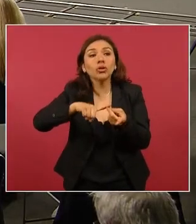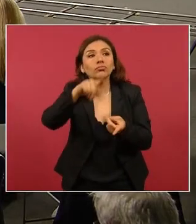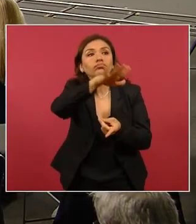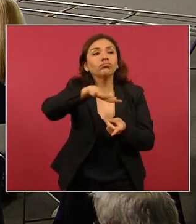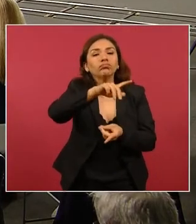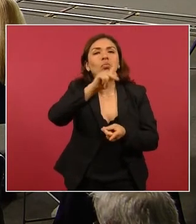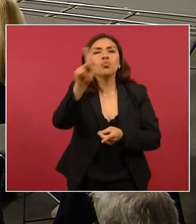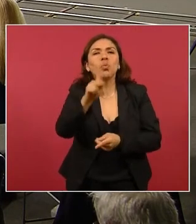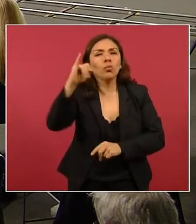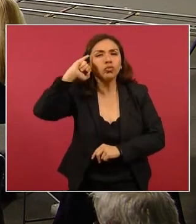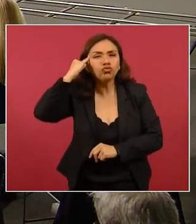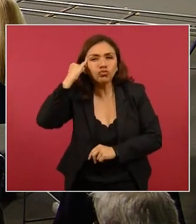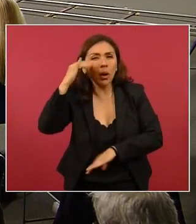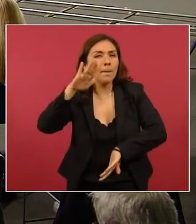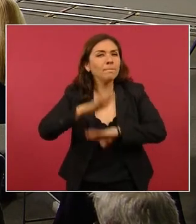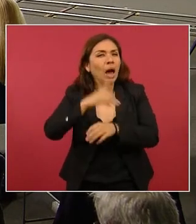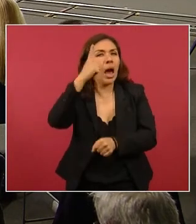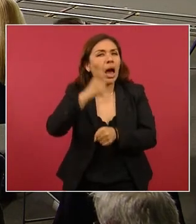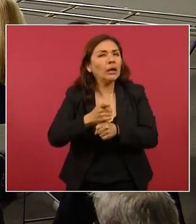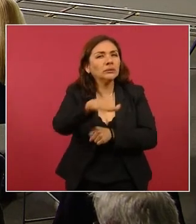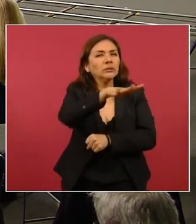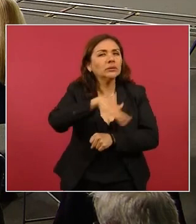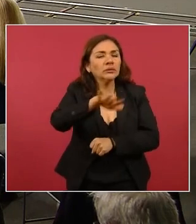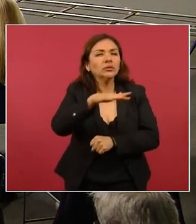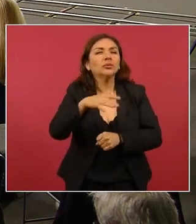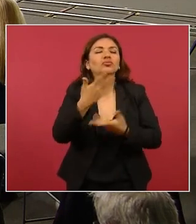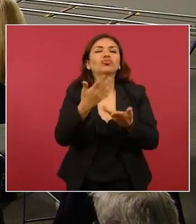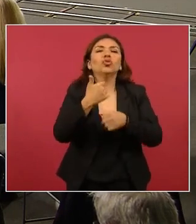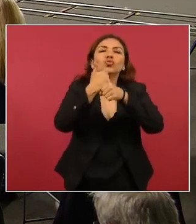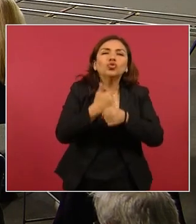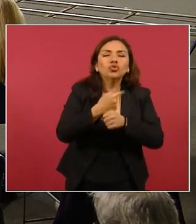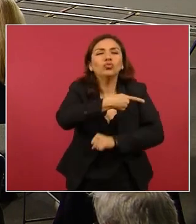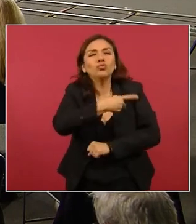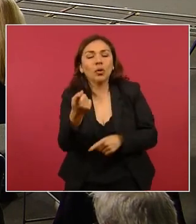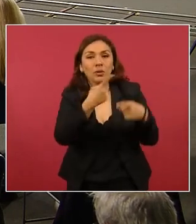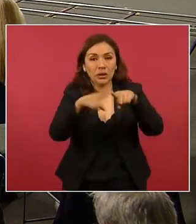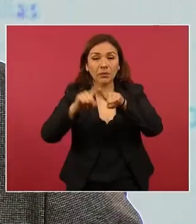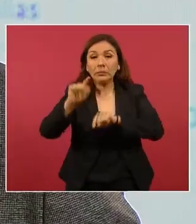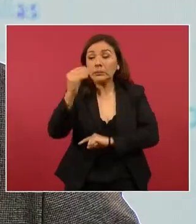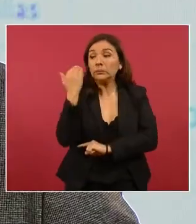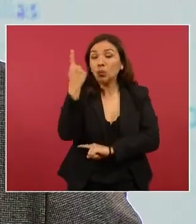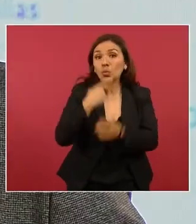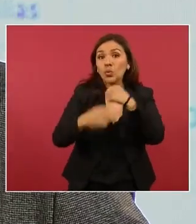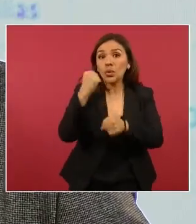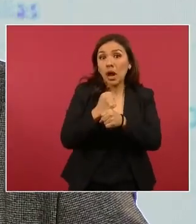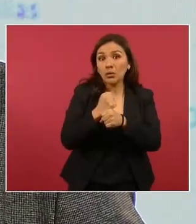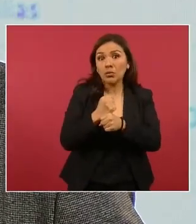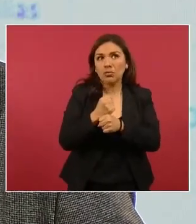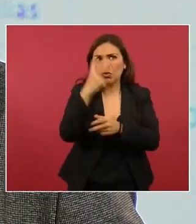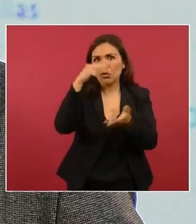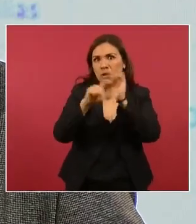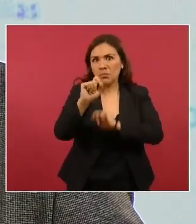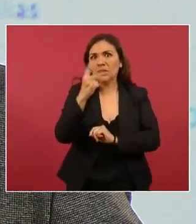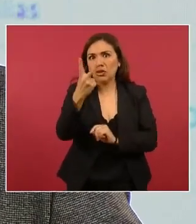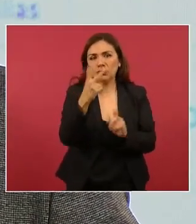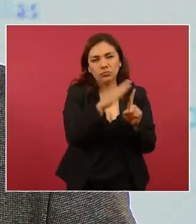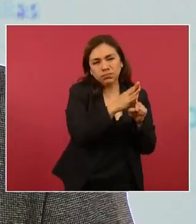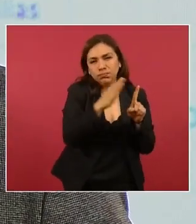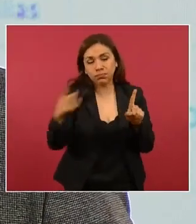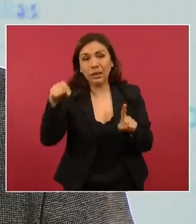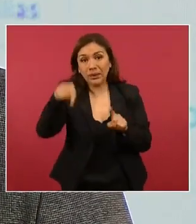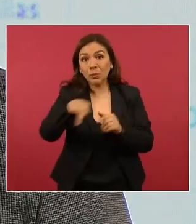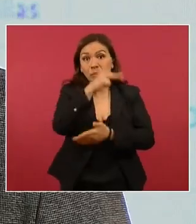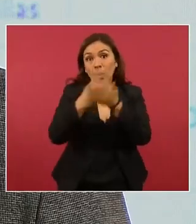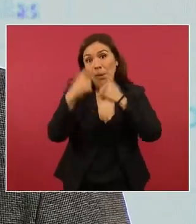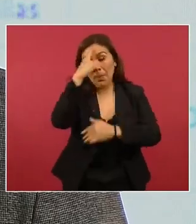localidades indígenas de muy alta y alta marginación. Solo el año pasado, durante todo el año 2022, en nuestro